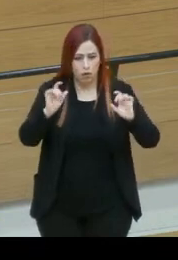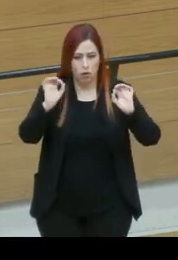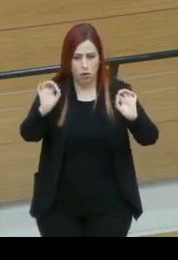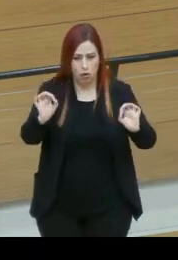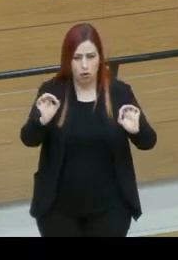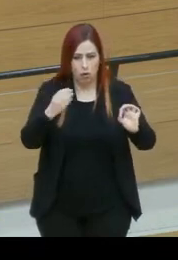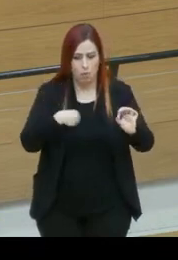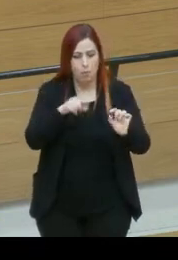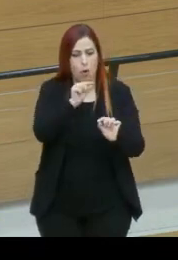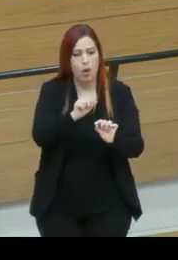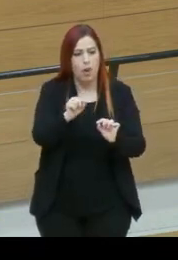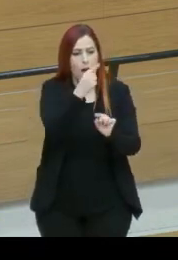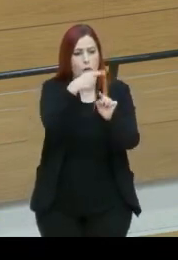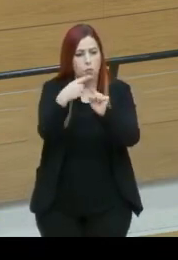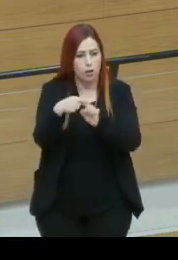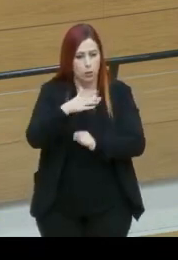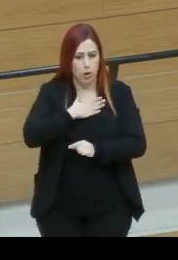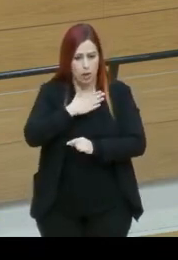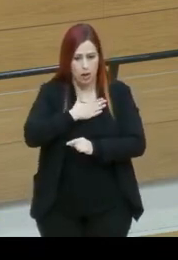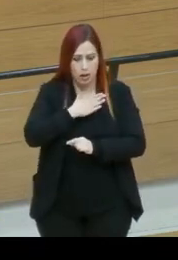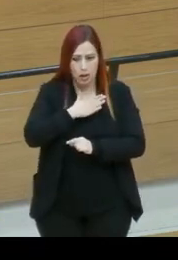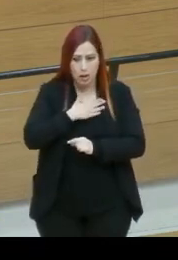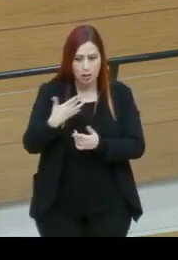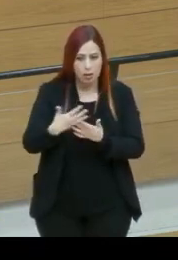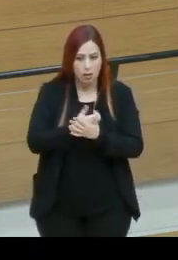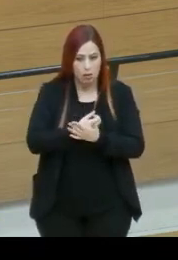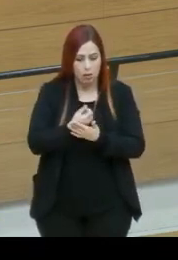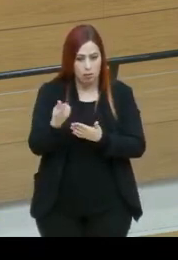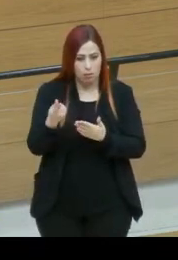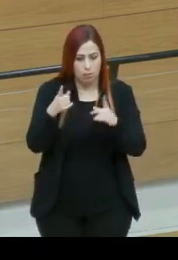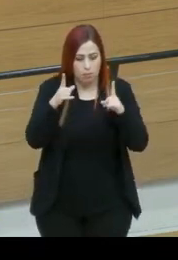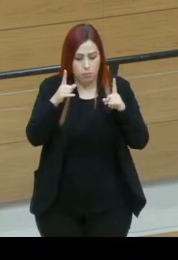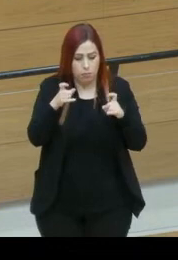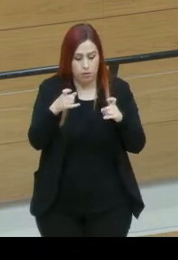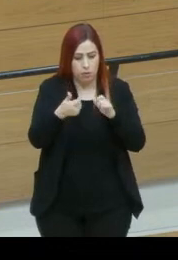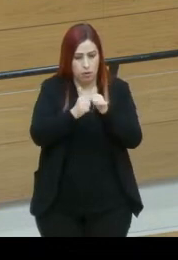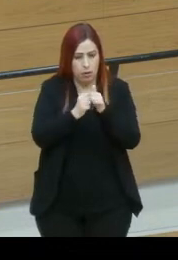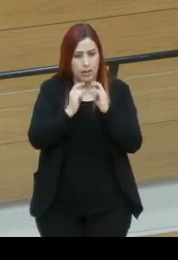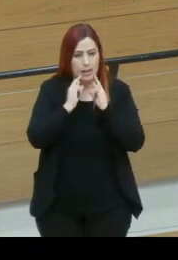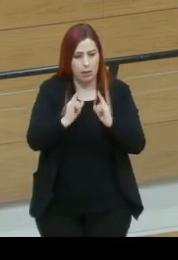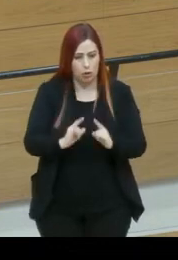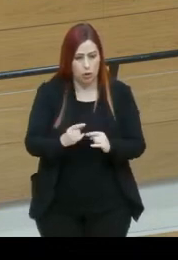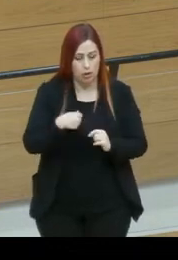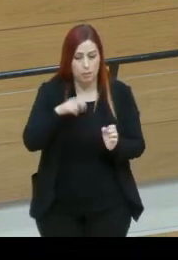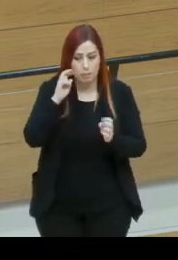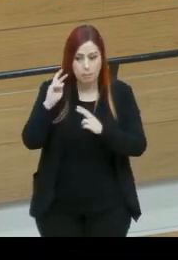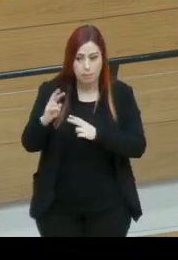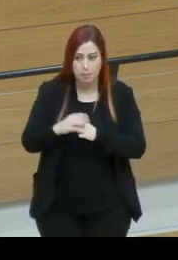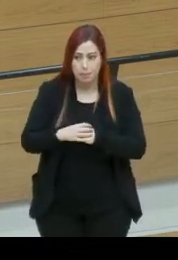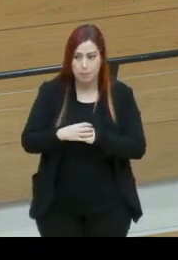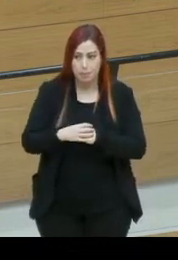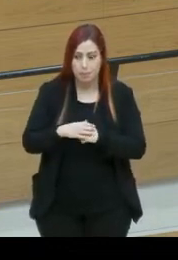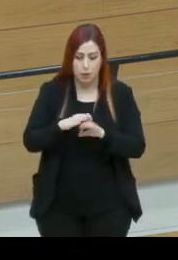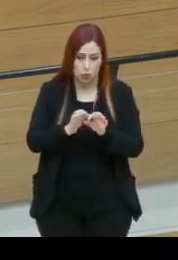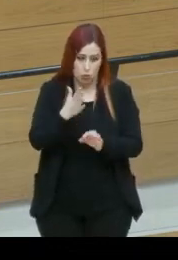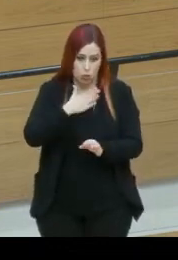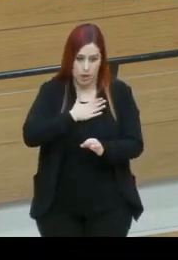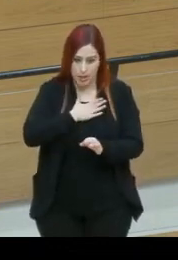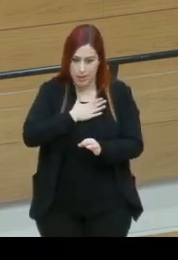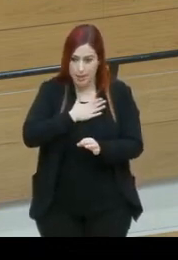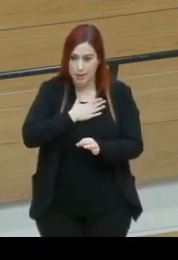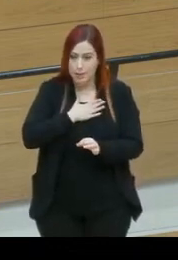mis nanopartículas, ¿vale? Y está tomada mediante microscopía electrónica. Y como podéis ver, para mi suerte,